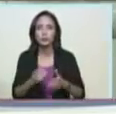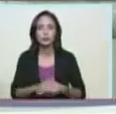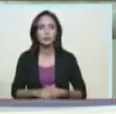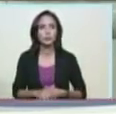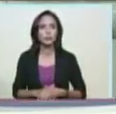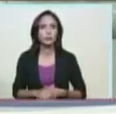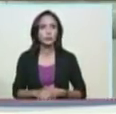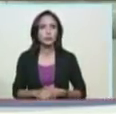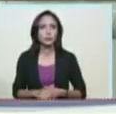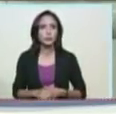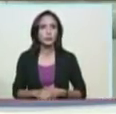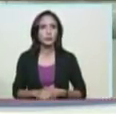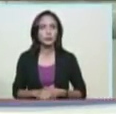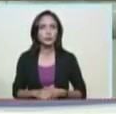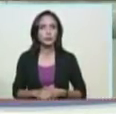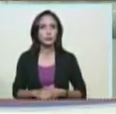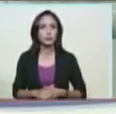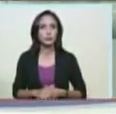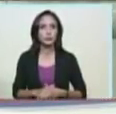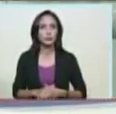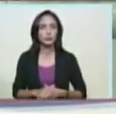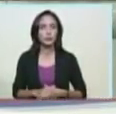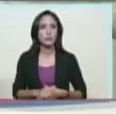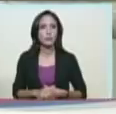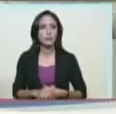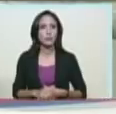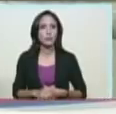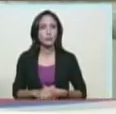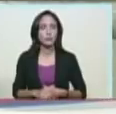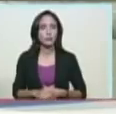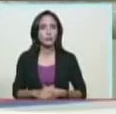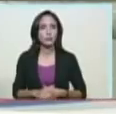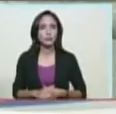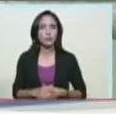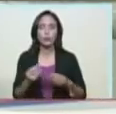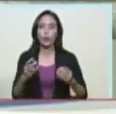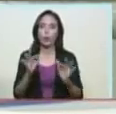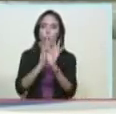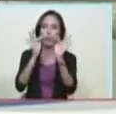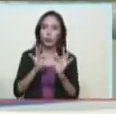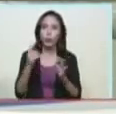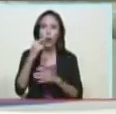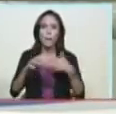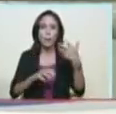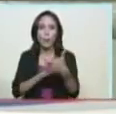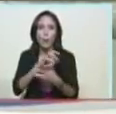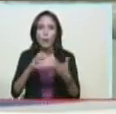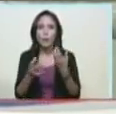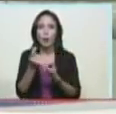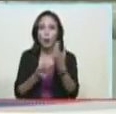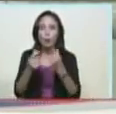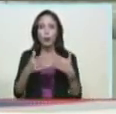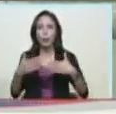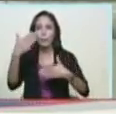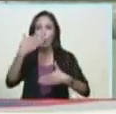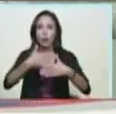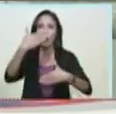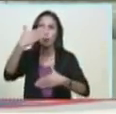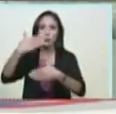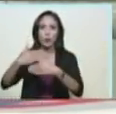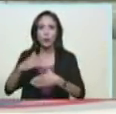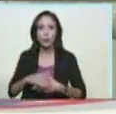no habiéndose establecido todavía los mecanismos de guerra económica financiera bloqueo